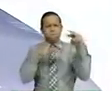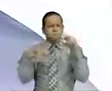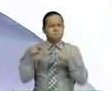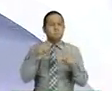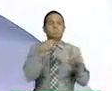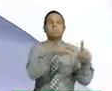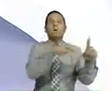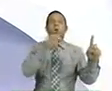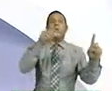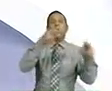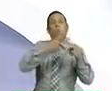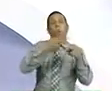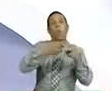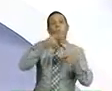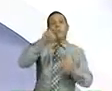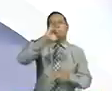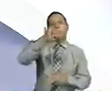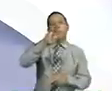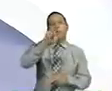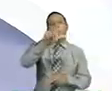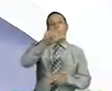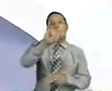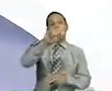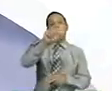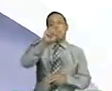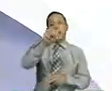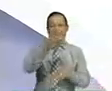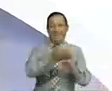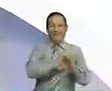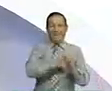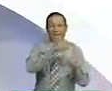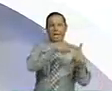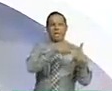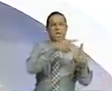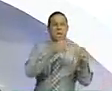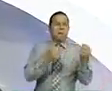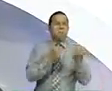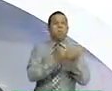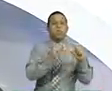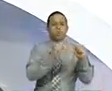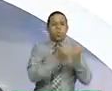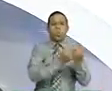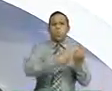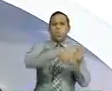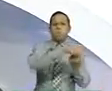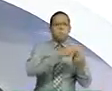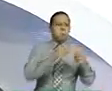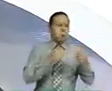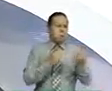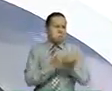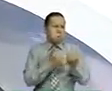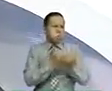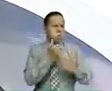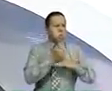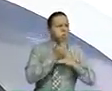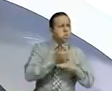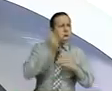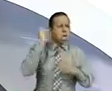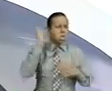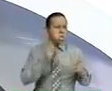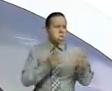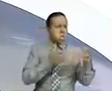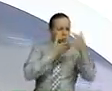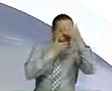periodistas ocurrido en el norte del país. En Ecuador, el integrante del Frente Oliver Sinisterra tenía vigente una boleta de